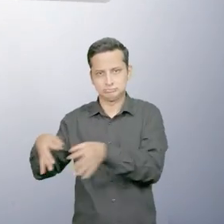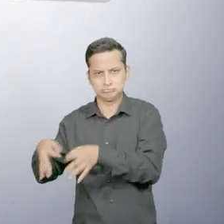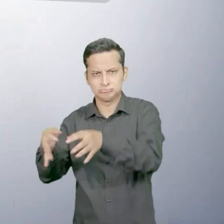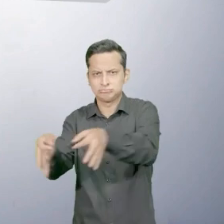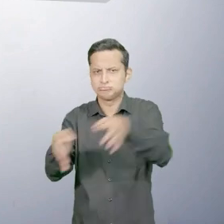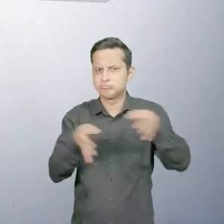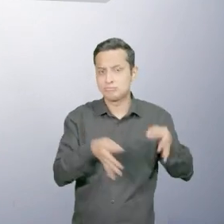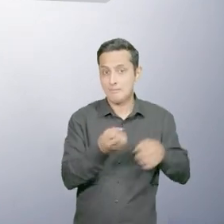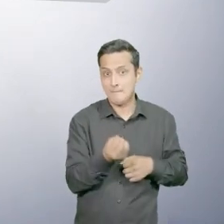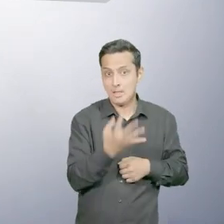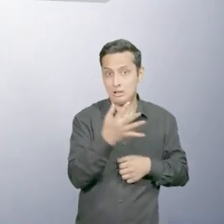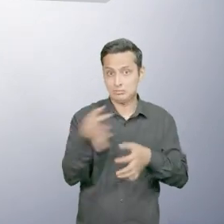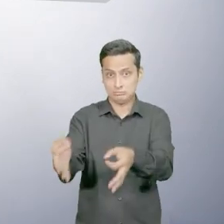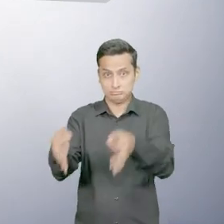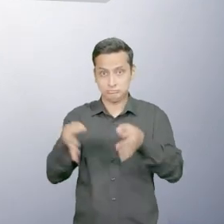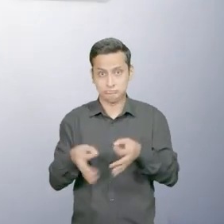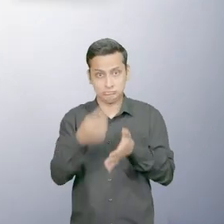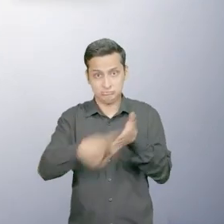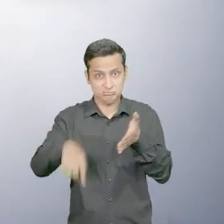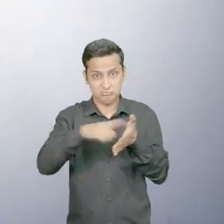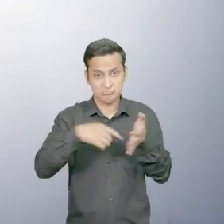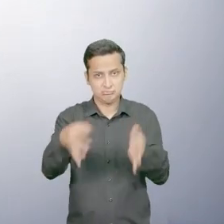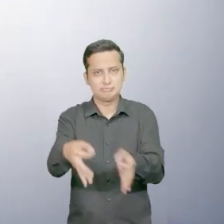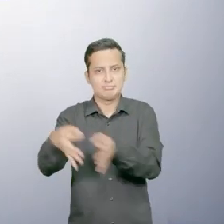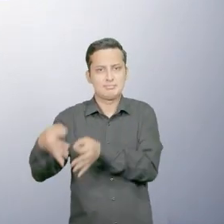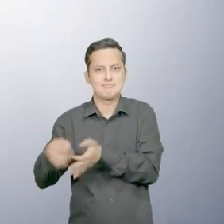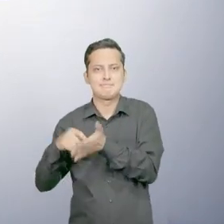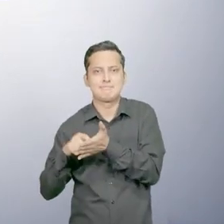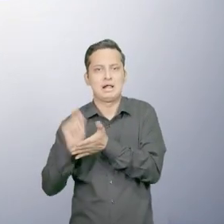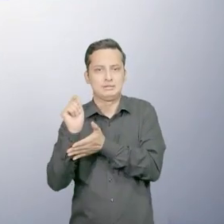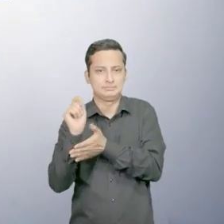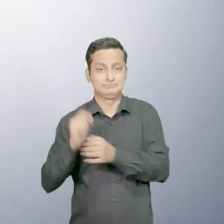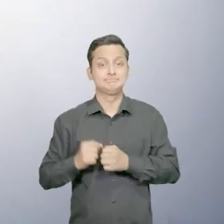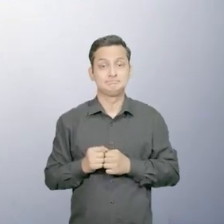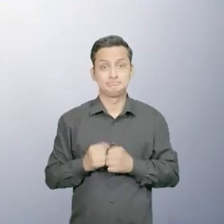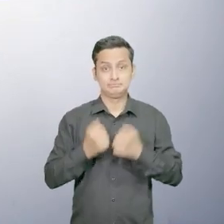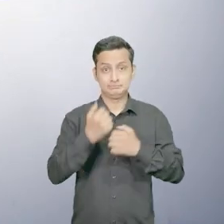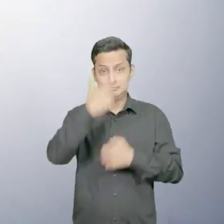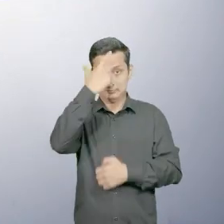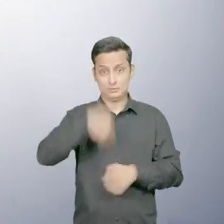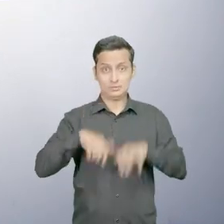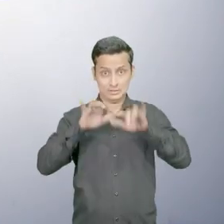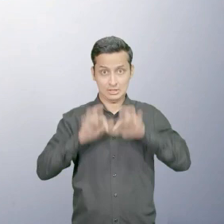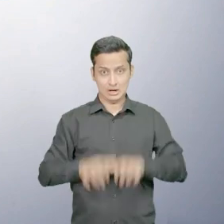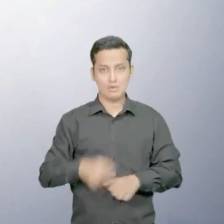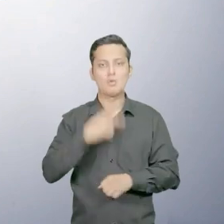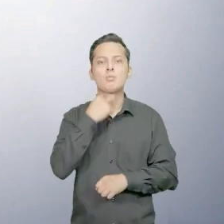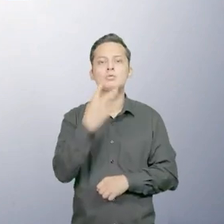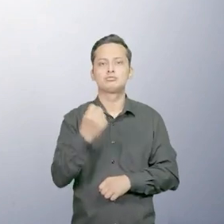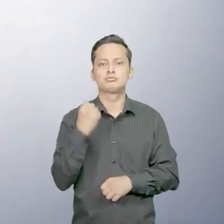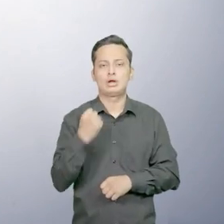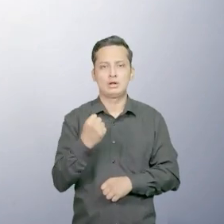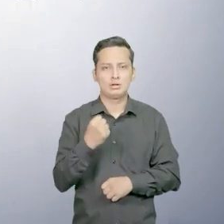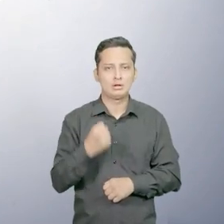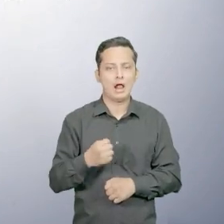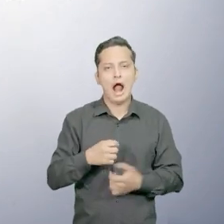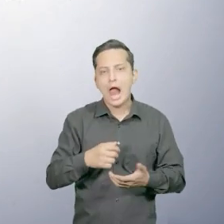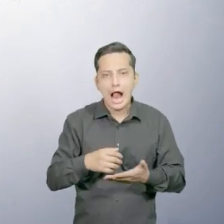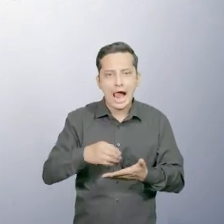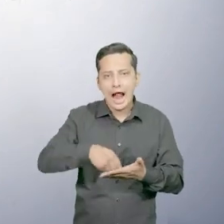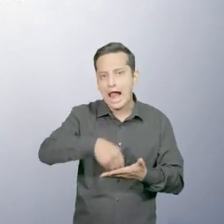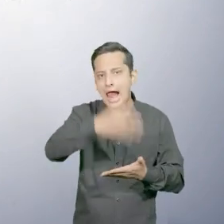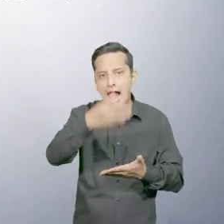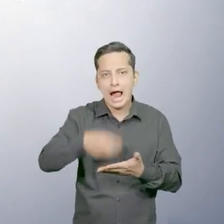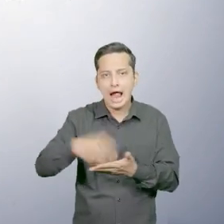votos blancos, nulos y válidos. El secretario lee los votos en voz alta. El presidente o